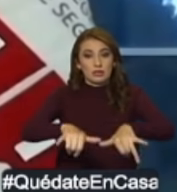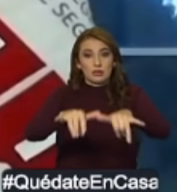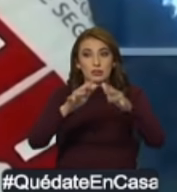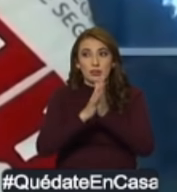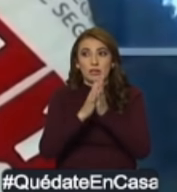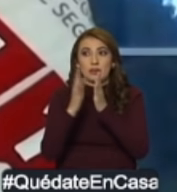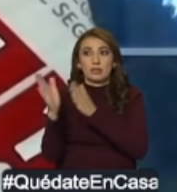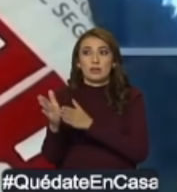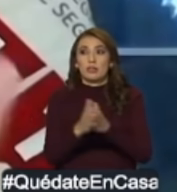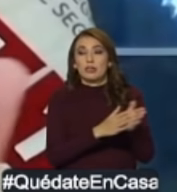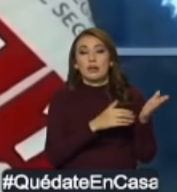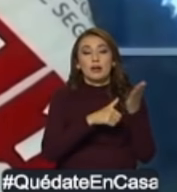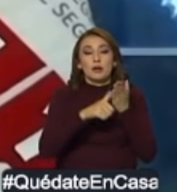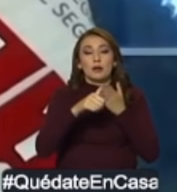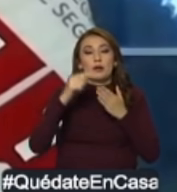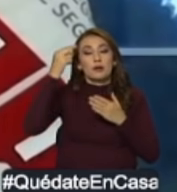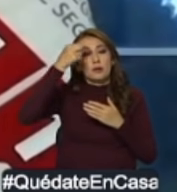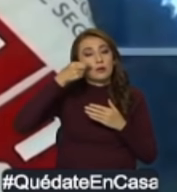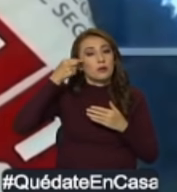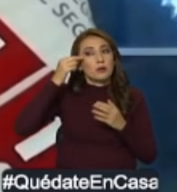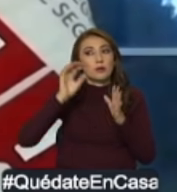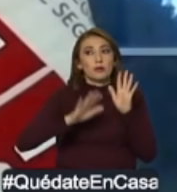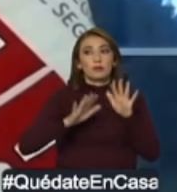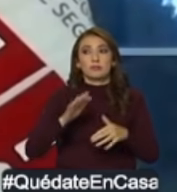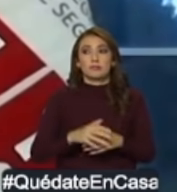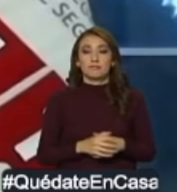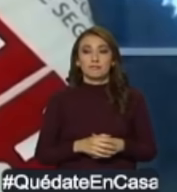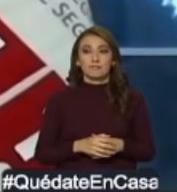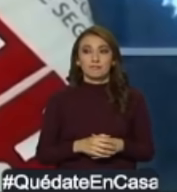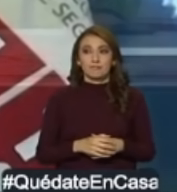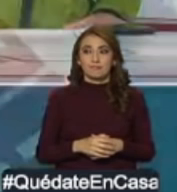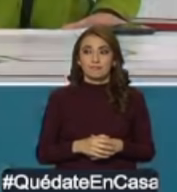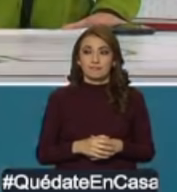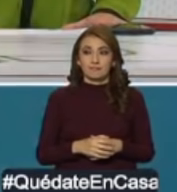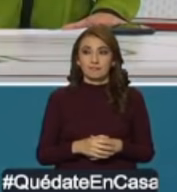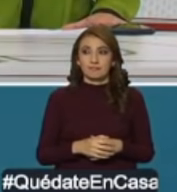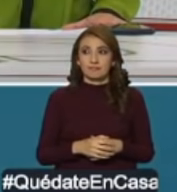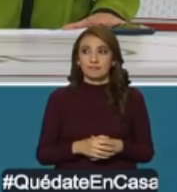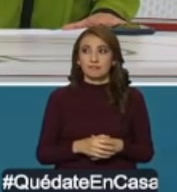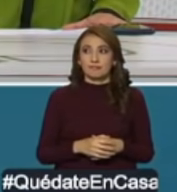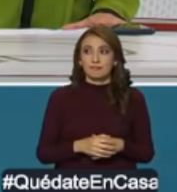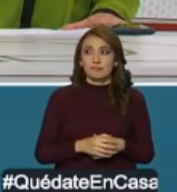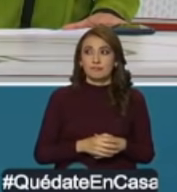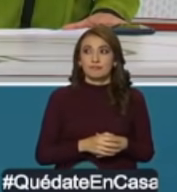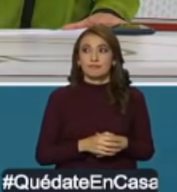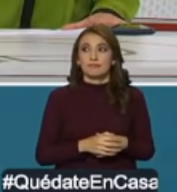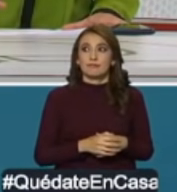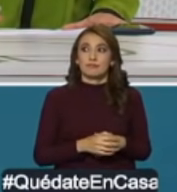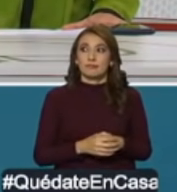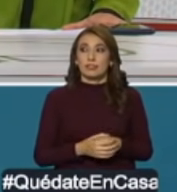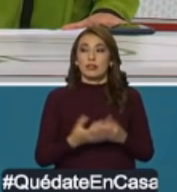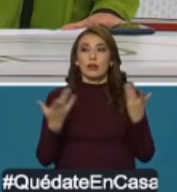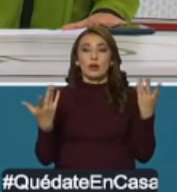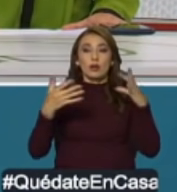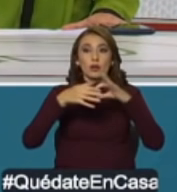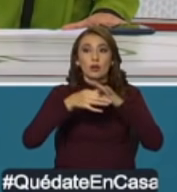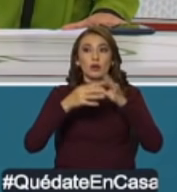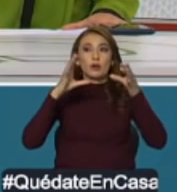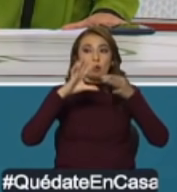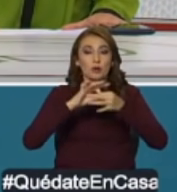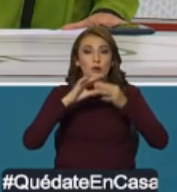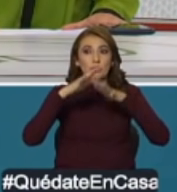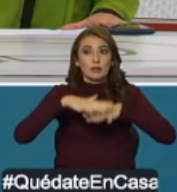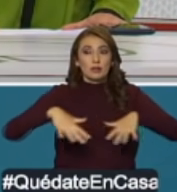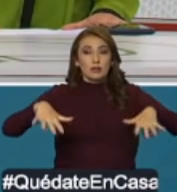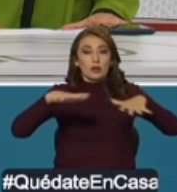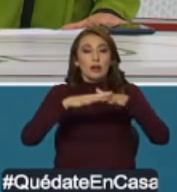a la señora ministra o entiendo a quién va a moderar. Perfecto, retomamos el enlace aquí en estudios para dar